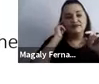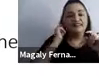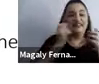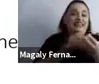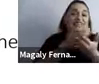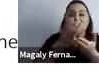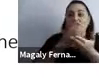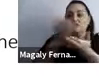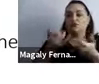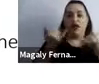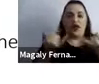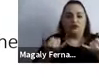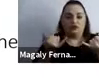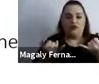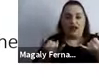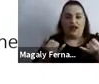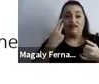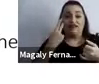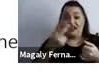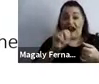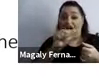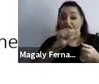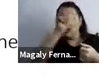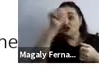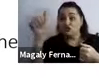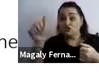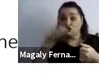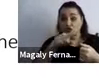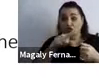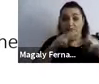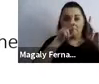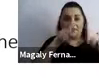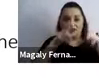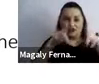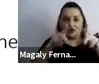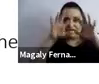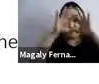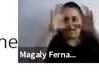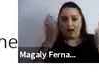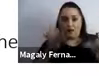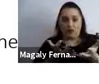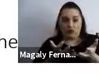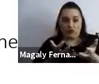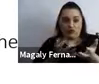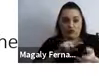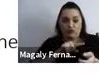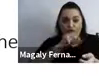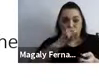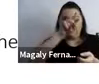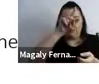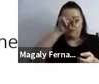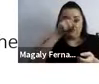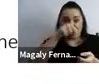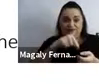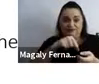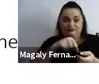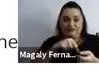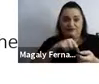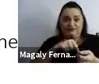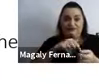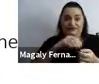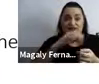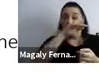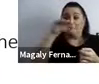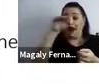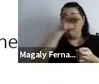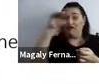distribución actual. Fíjense en azul cómo están distribuidas las personas en el mundo. Esto es en barras están los países del